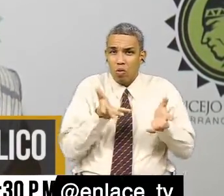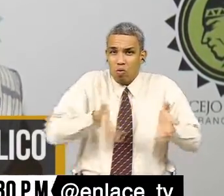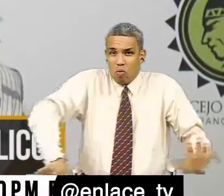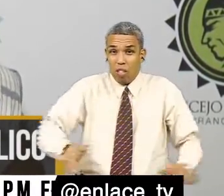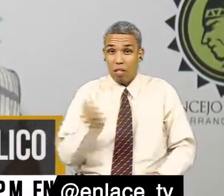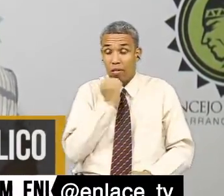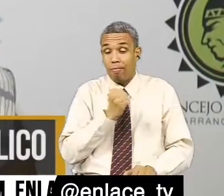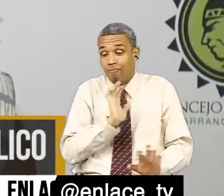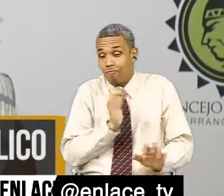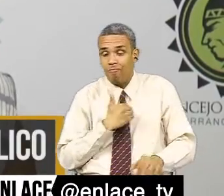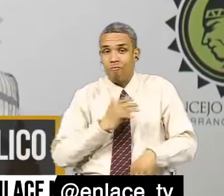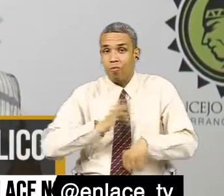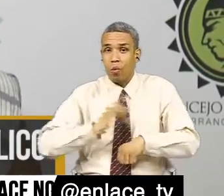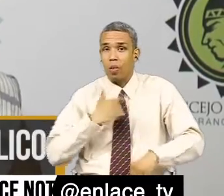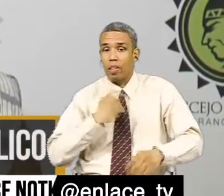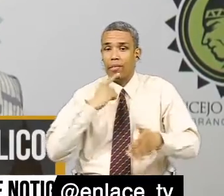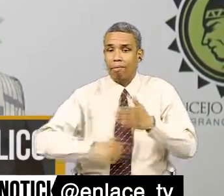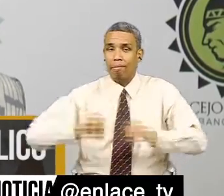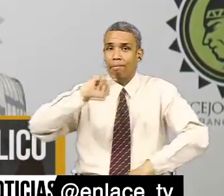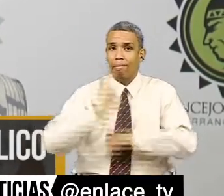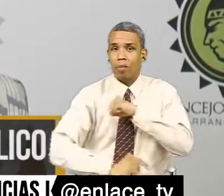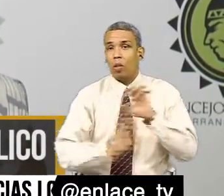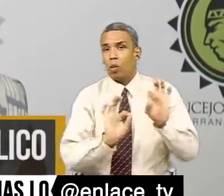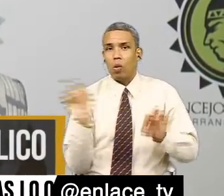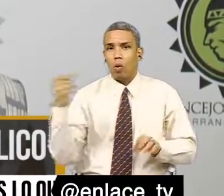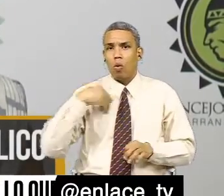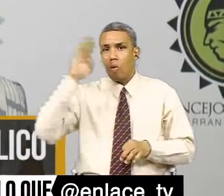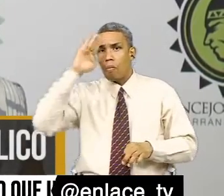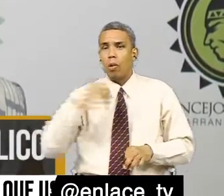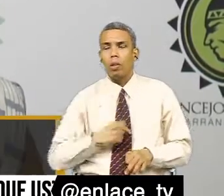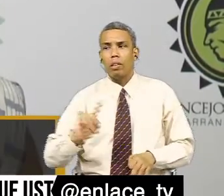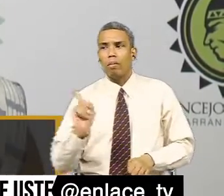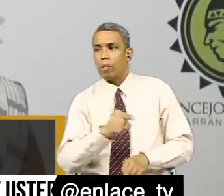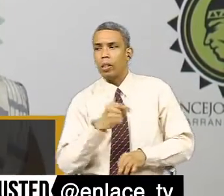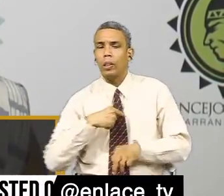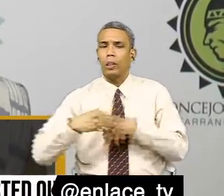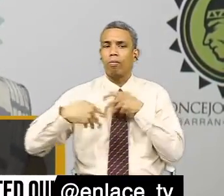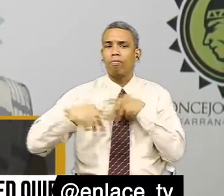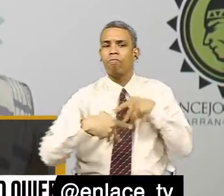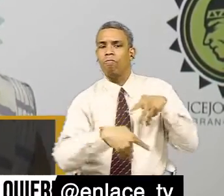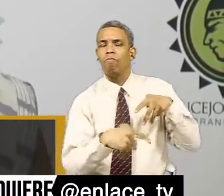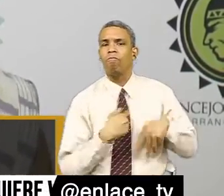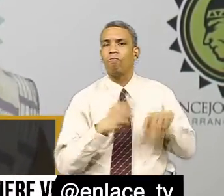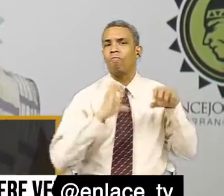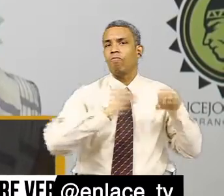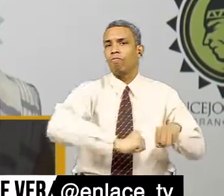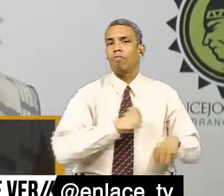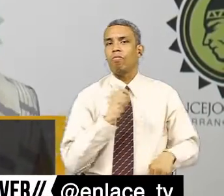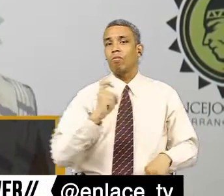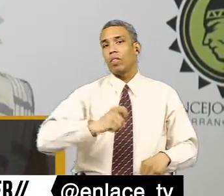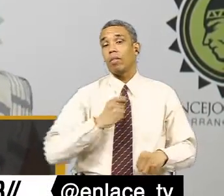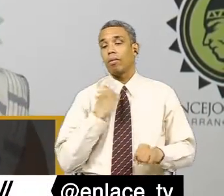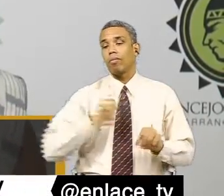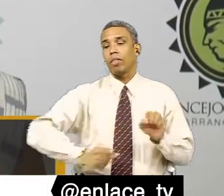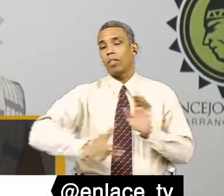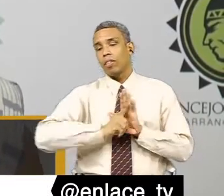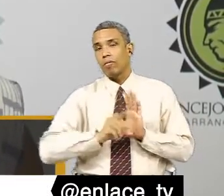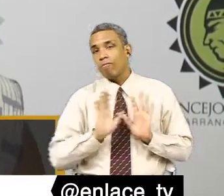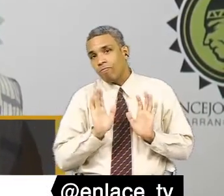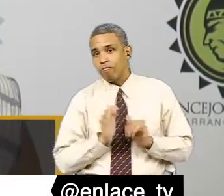y generar las multas correspondientes, porque realmente el espacio público es para los ciudadanos, y frente a esa premisa pues